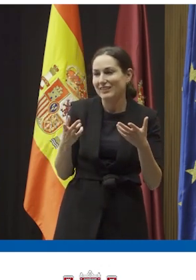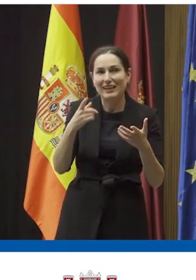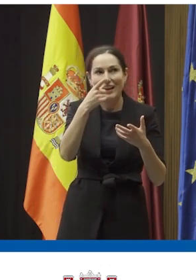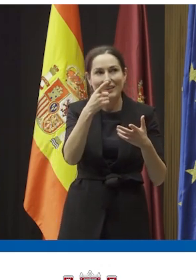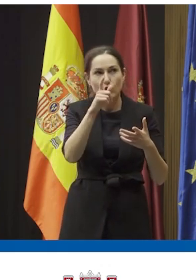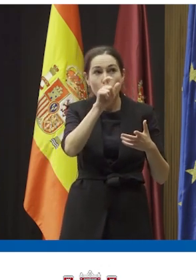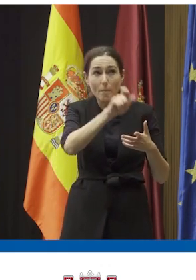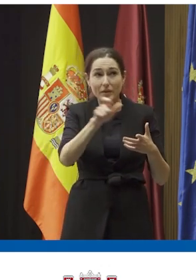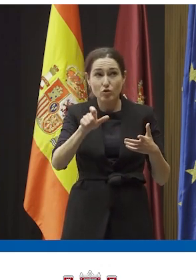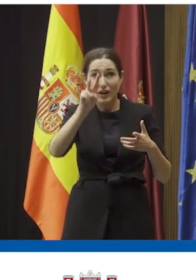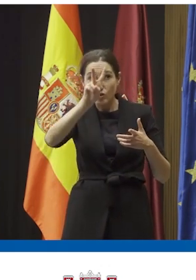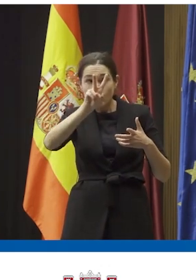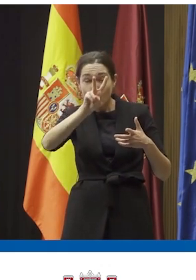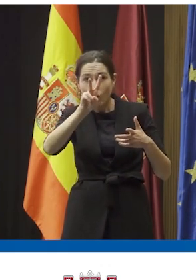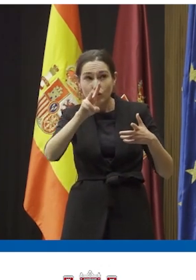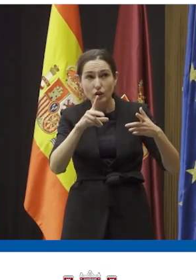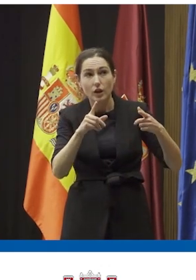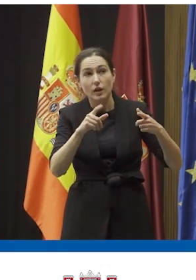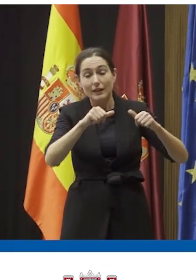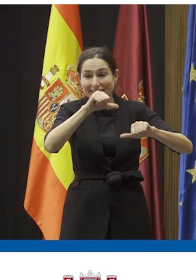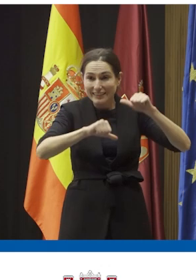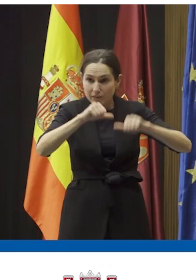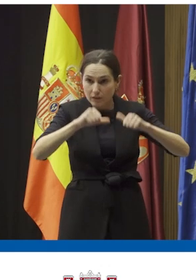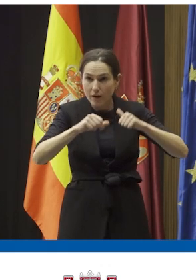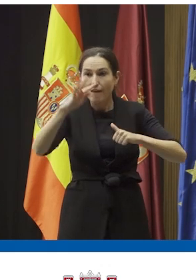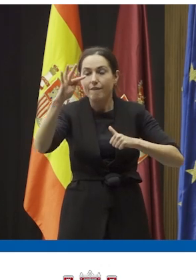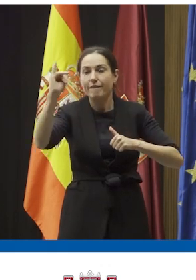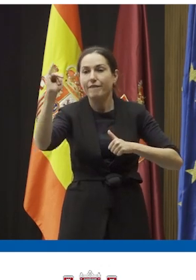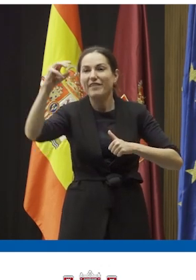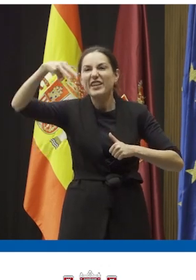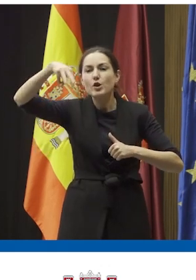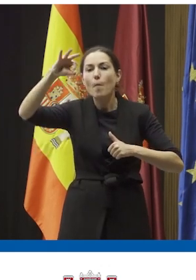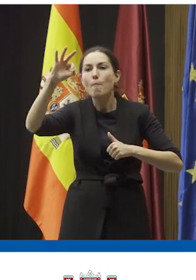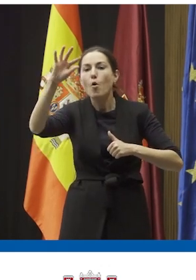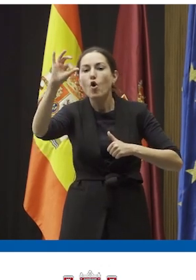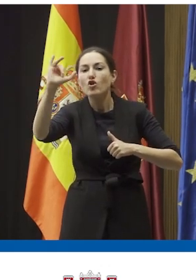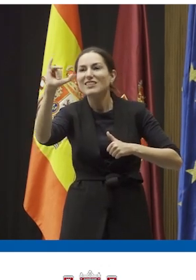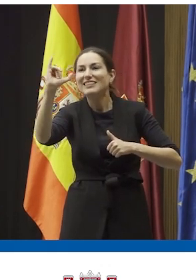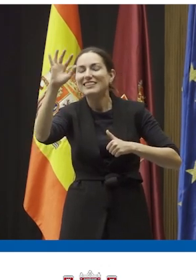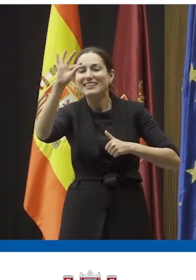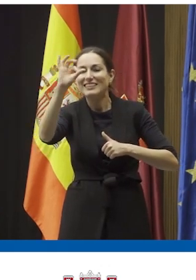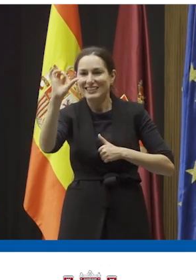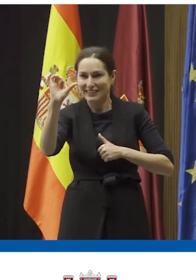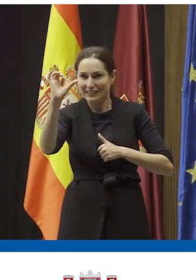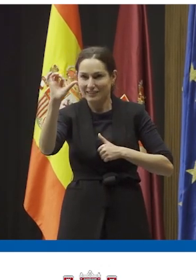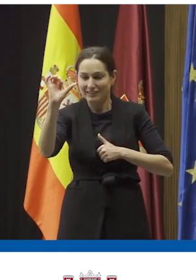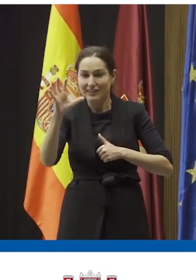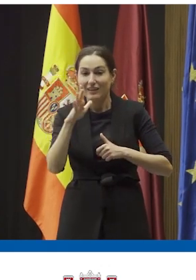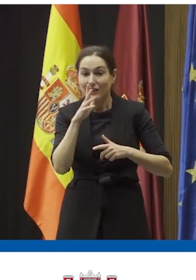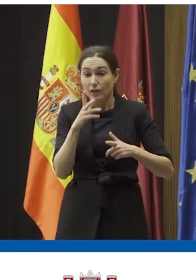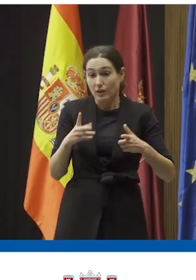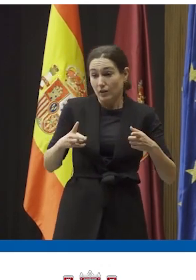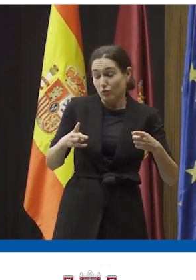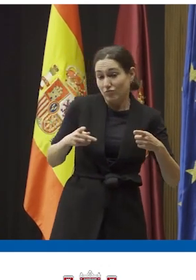son intervenidos de una intervención de fimosis. Lo que hacemos todavía hoy, si no con un cuchillo de